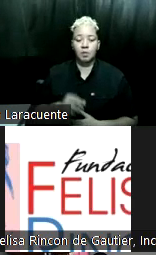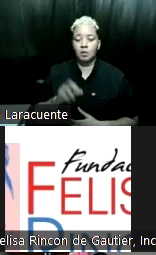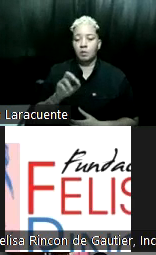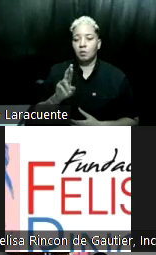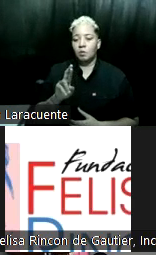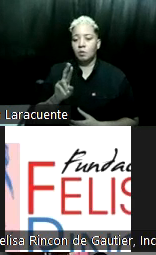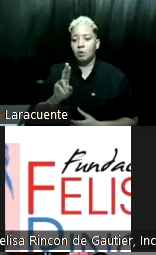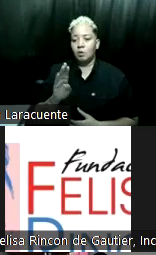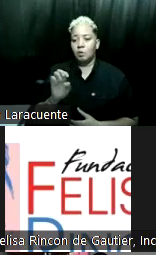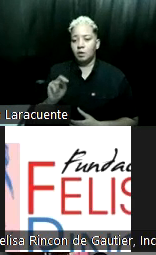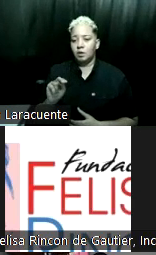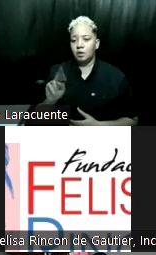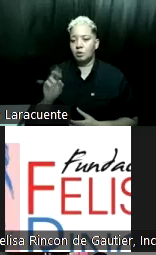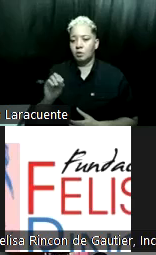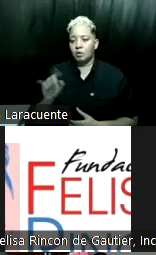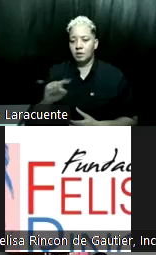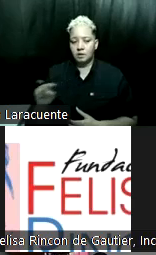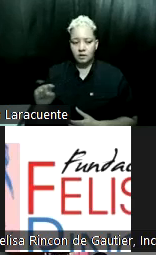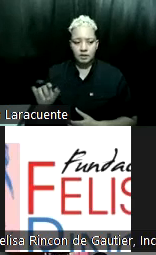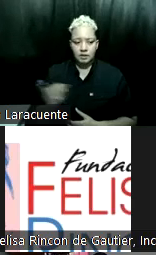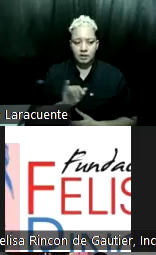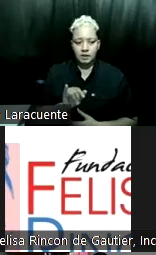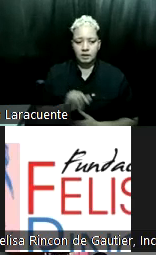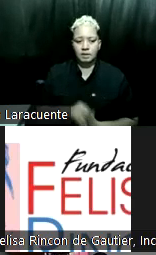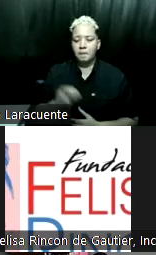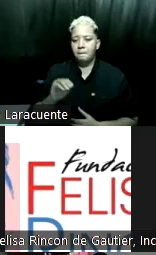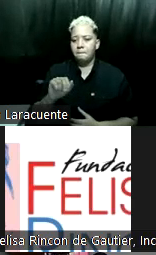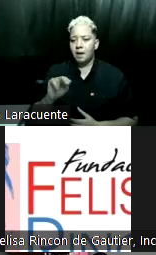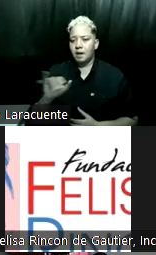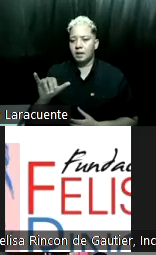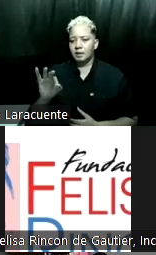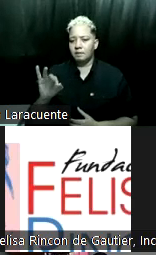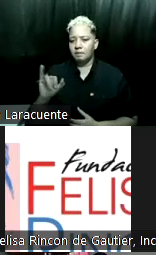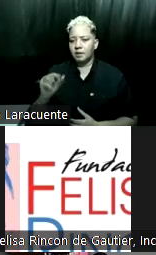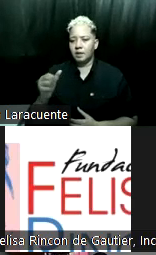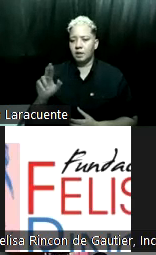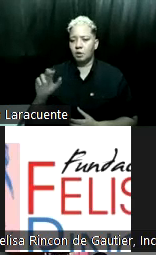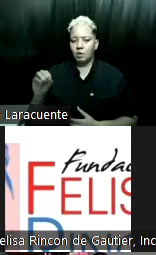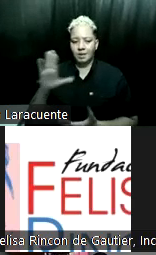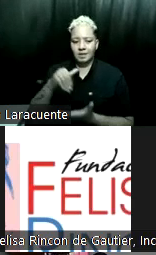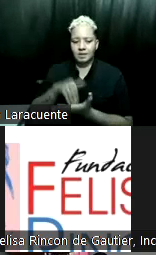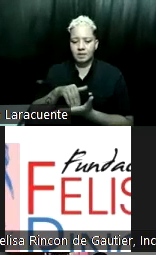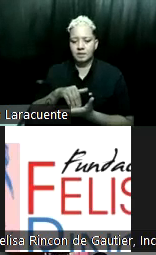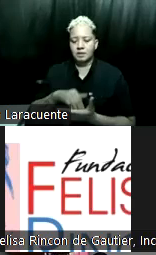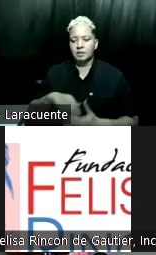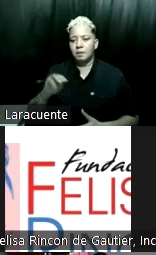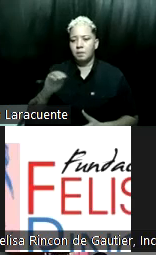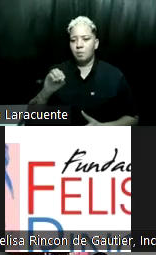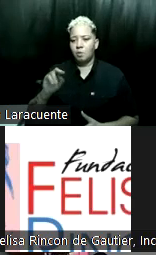a mano izquierda. Recuerdan ustedes a Manny Figueroa en el centro y a Monty